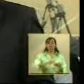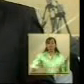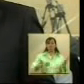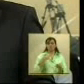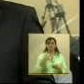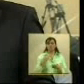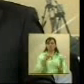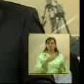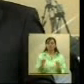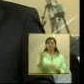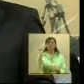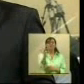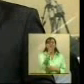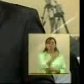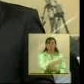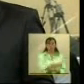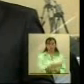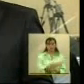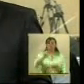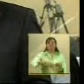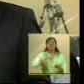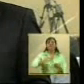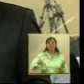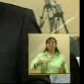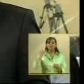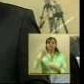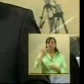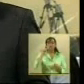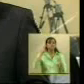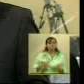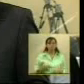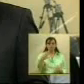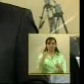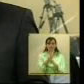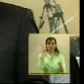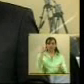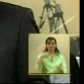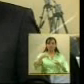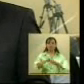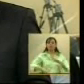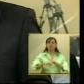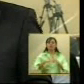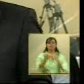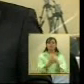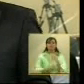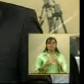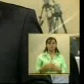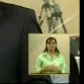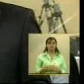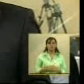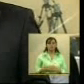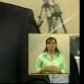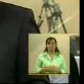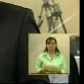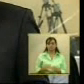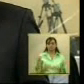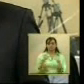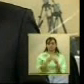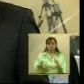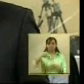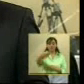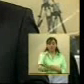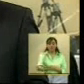dictatorial, violando los derechos humanos y afectando la democracia de nuestro país. Más adelante, el alcalde de